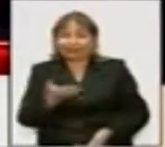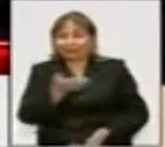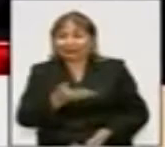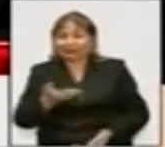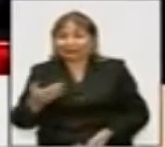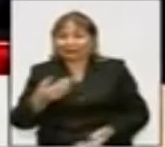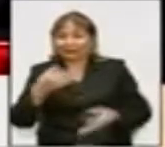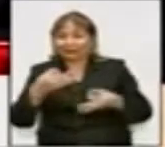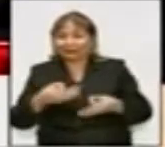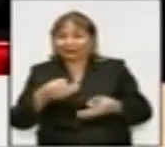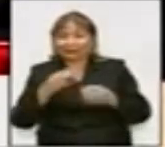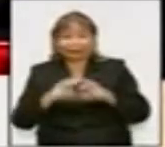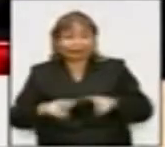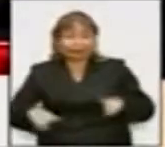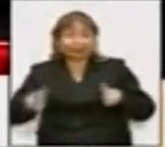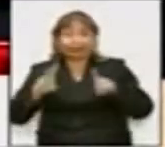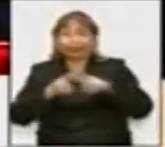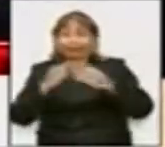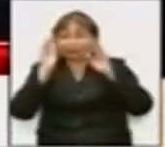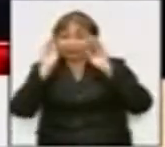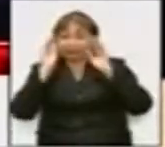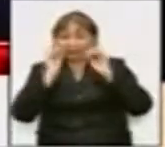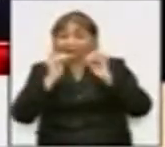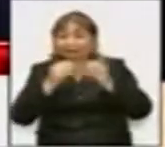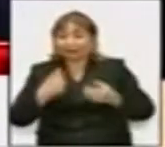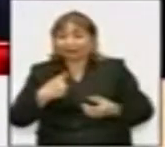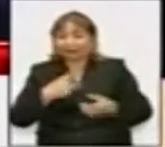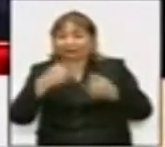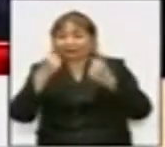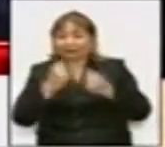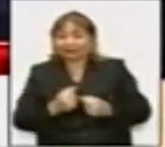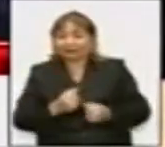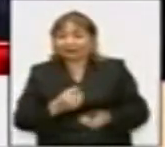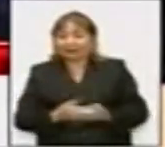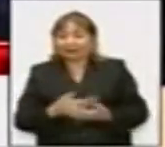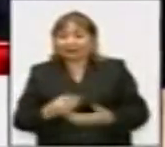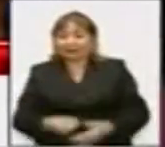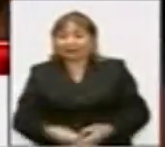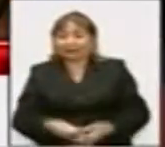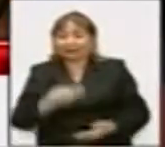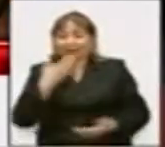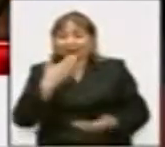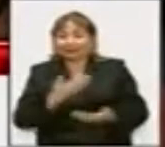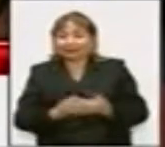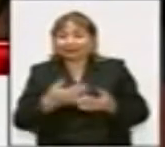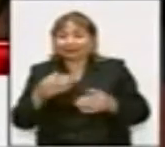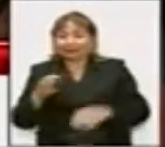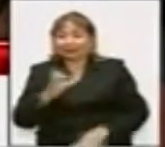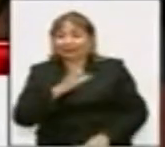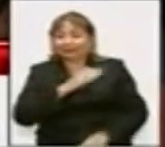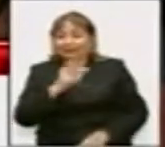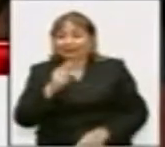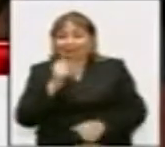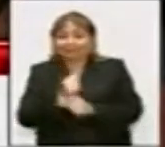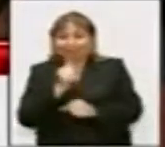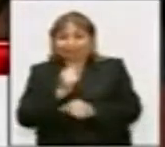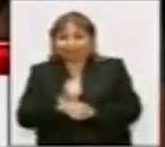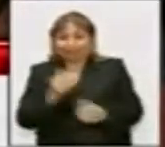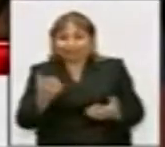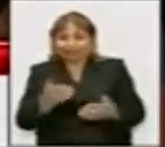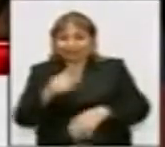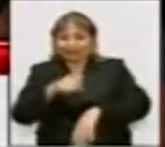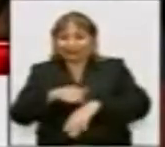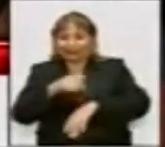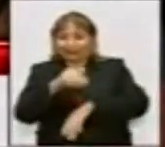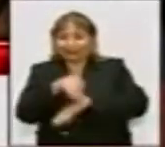realmente muy valiosos sus aportes nos ayudan a tomar decisiones quiero destacar que solo fuerza popular está trabajando a esta hora de